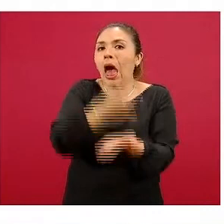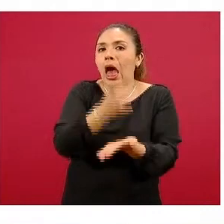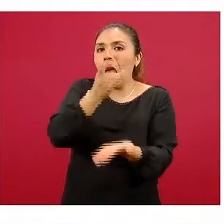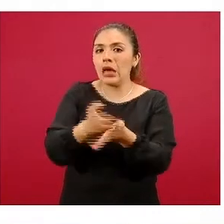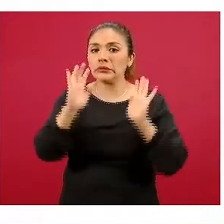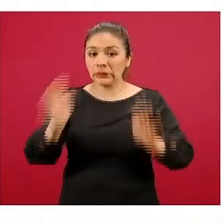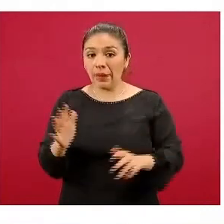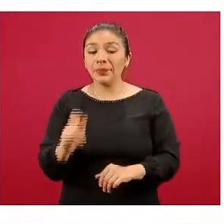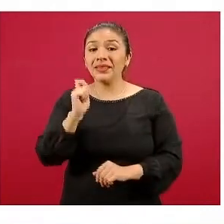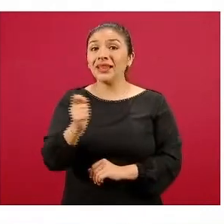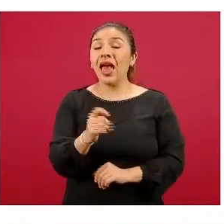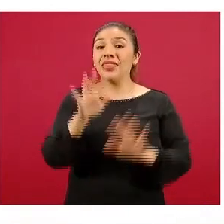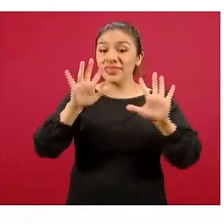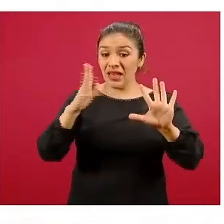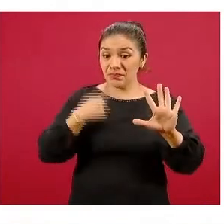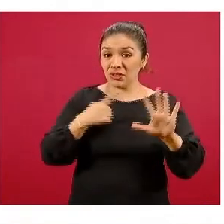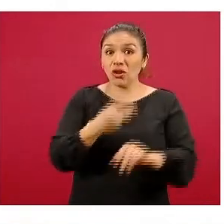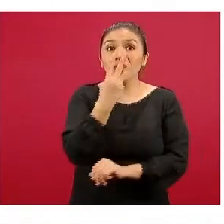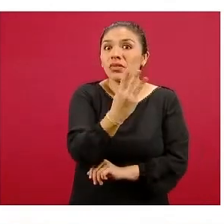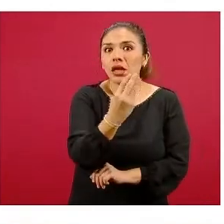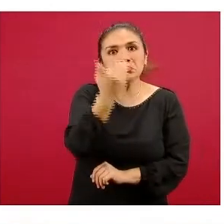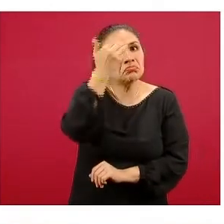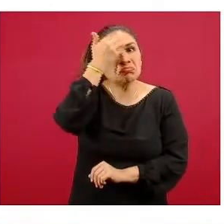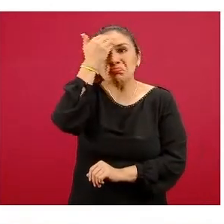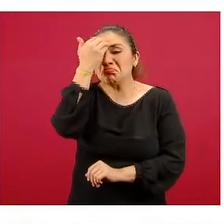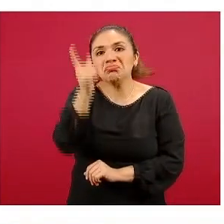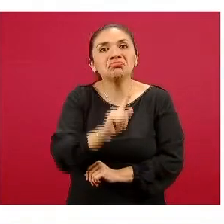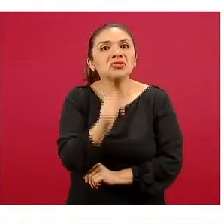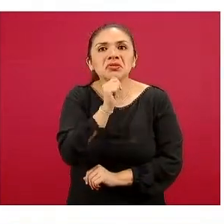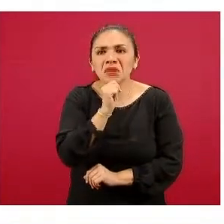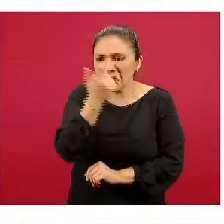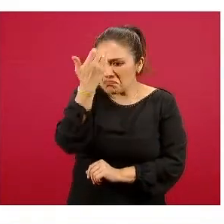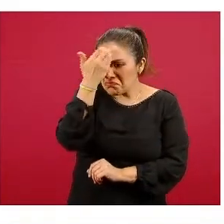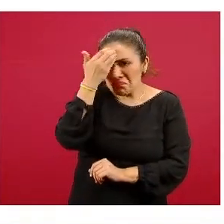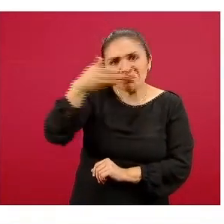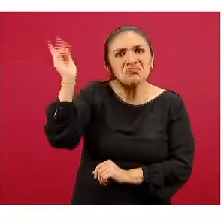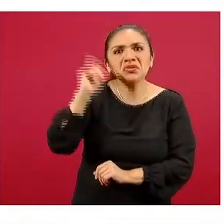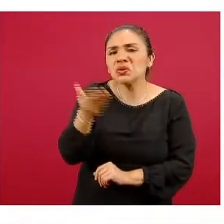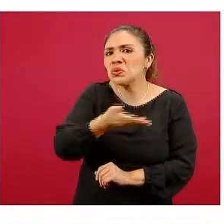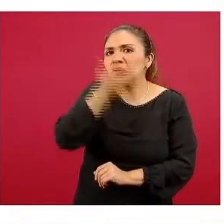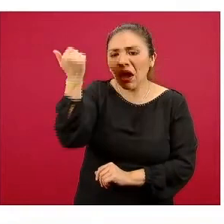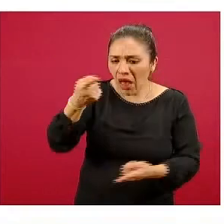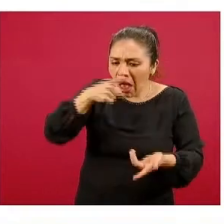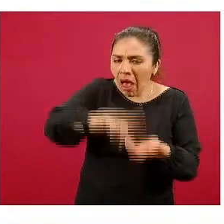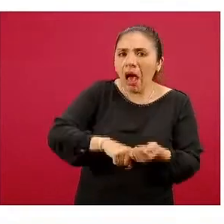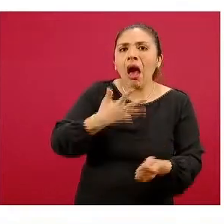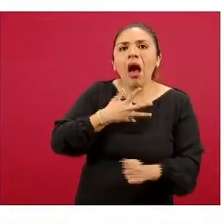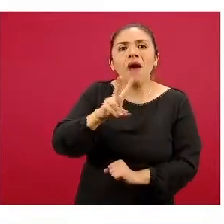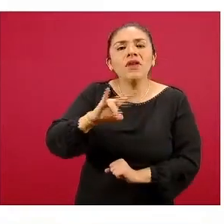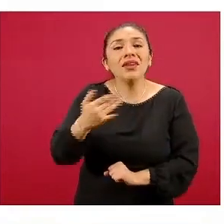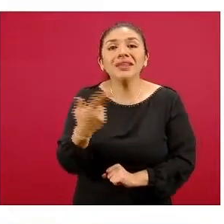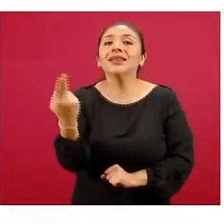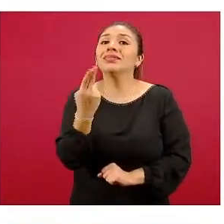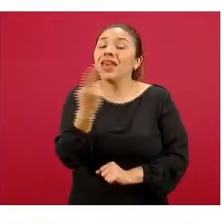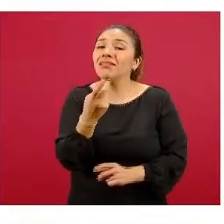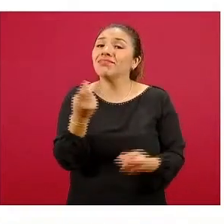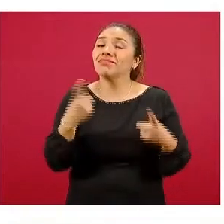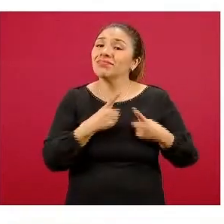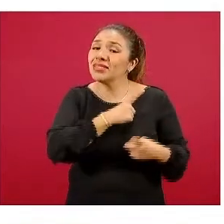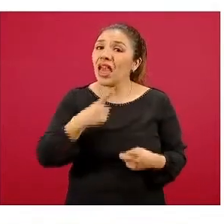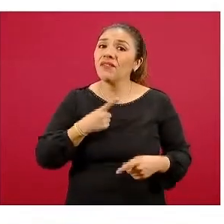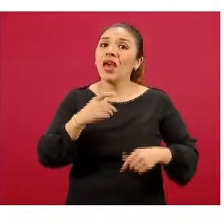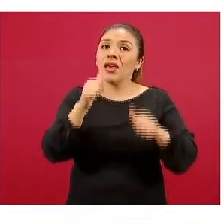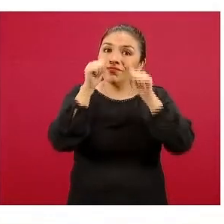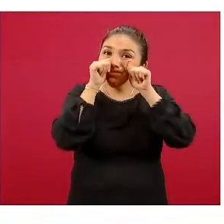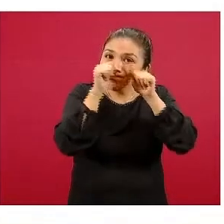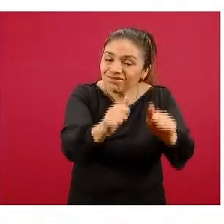significa que 3 de cada 10 personas lo desconocen y que por eso nos tenemos que enfocar en evitar y quitar